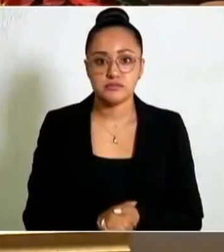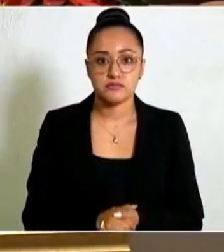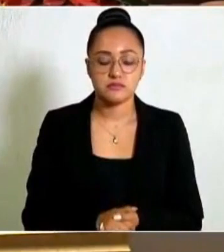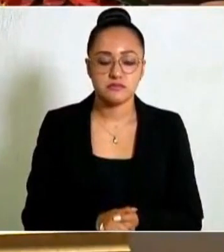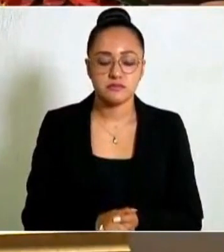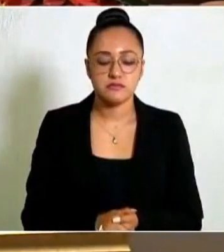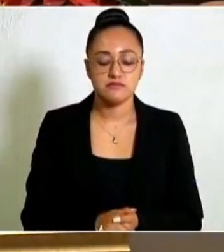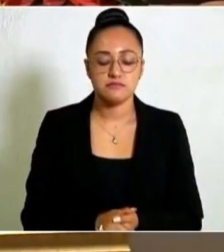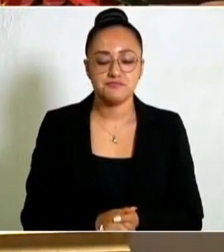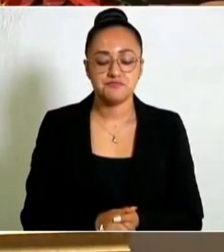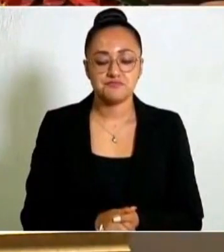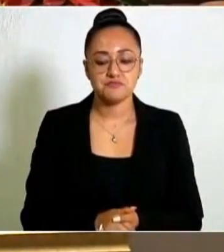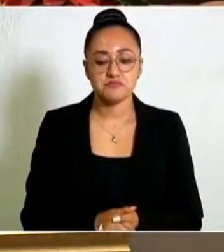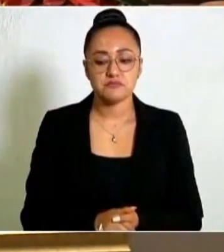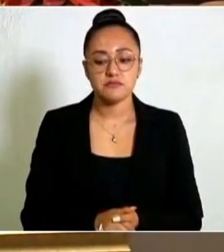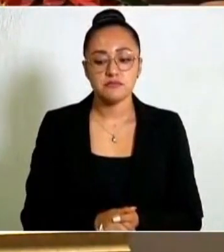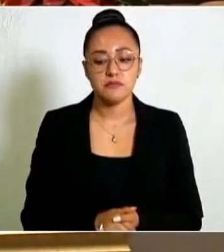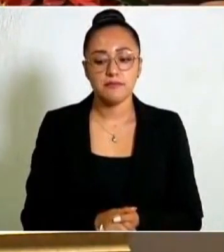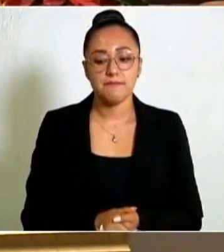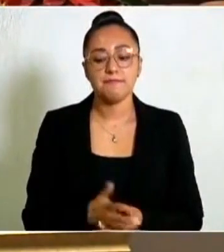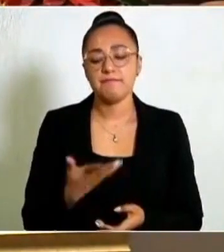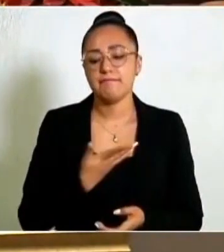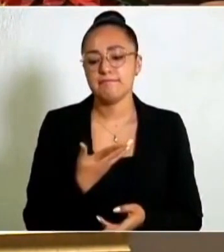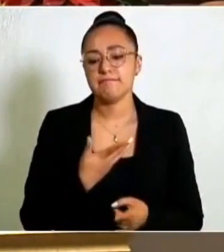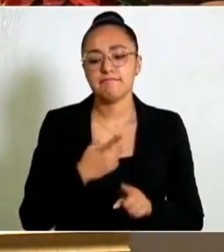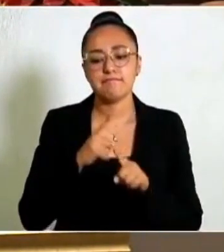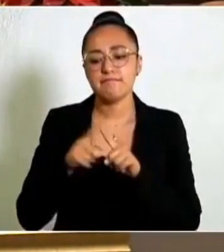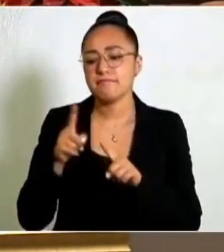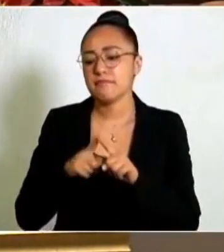tiene diversas motivos